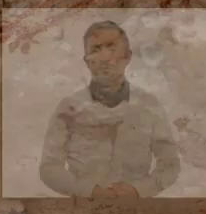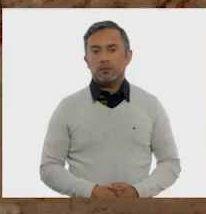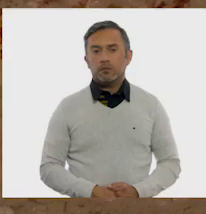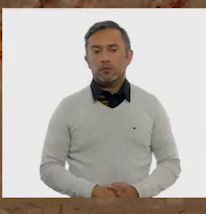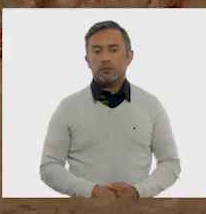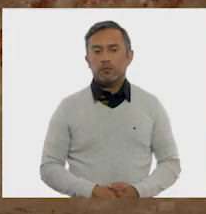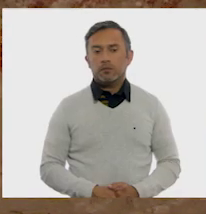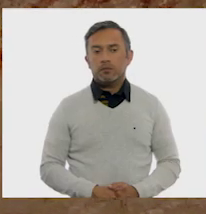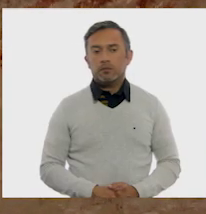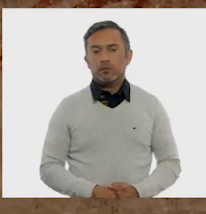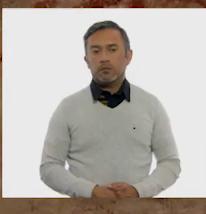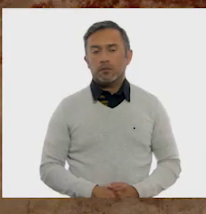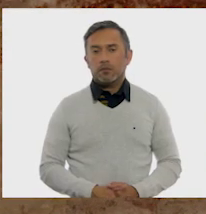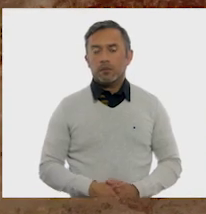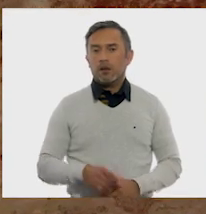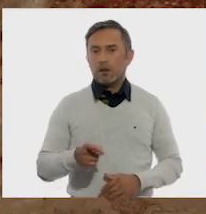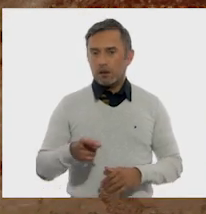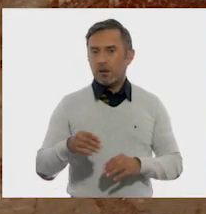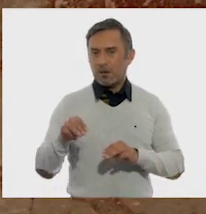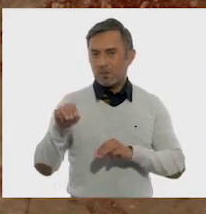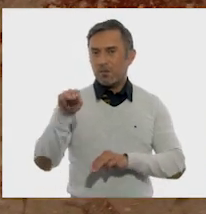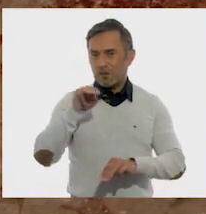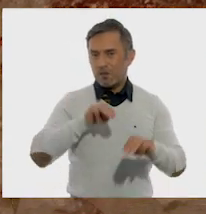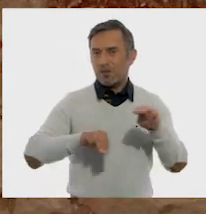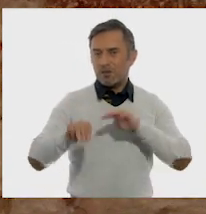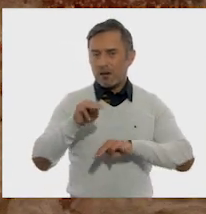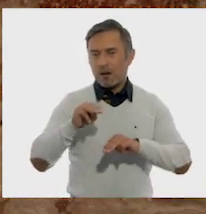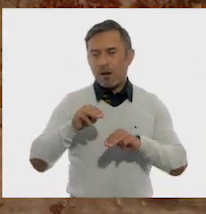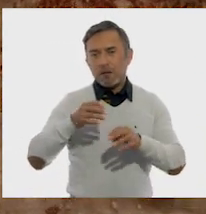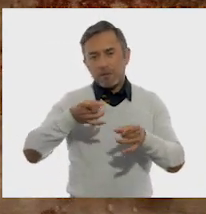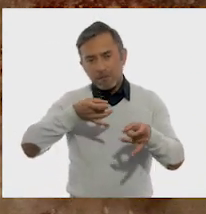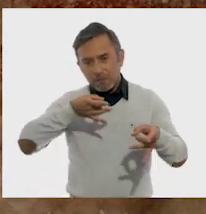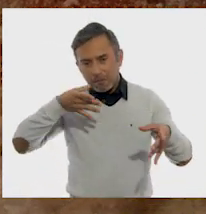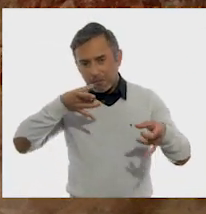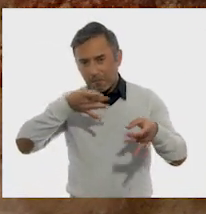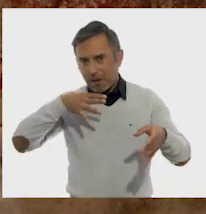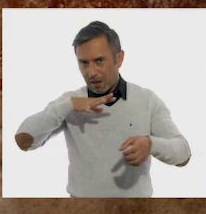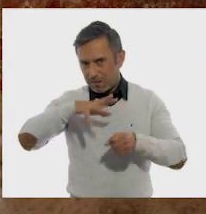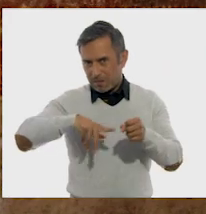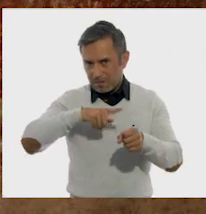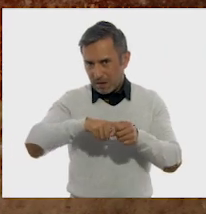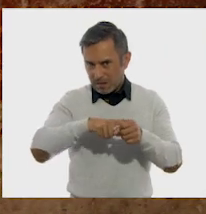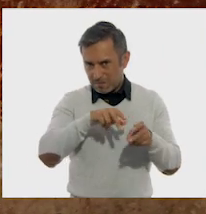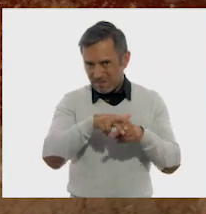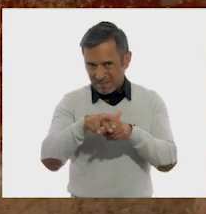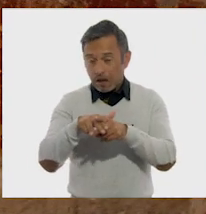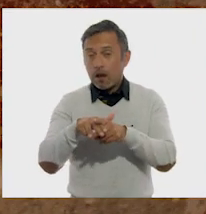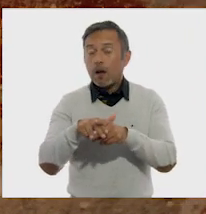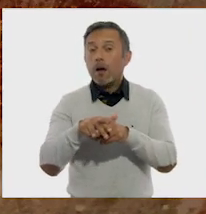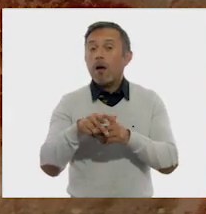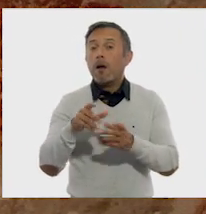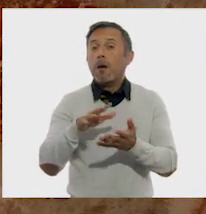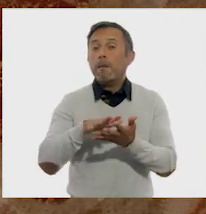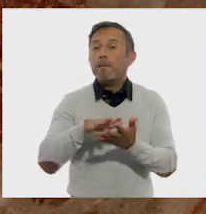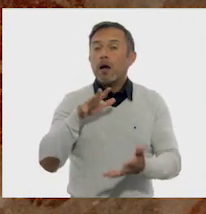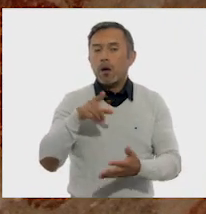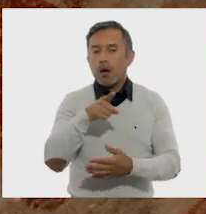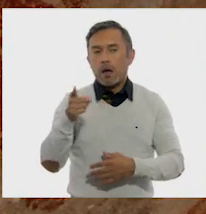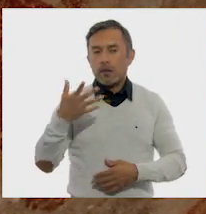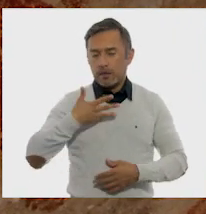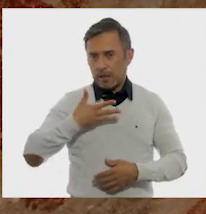Como hacían la cacería en la sierra, palmaban el animal en la cueva. Y casi la mayoría están flechados.